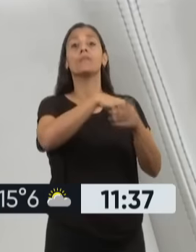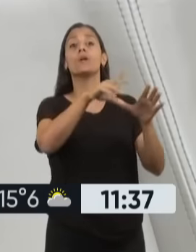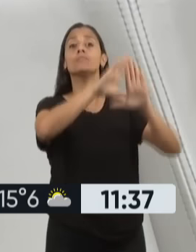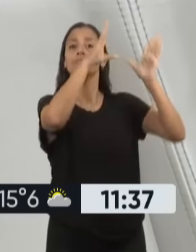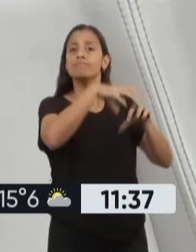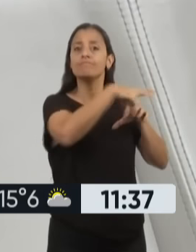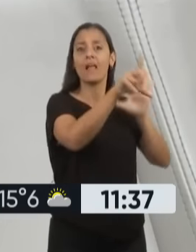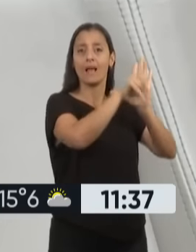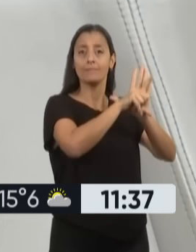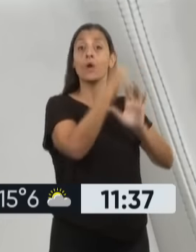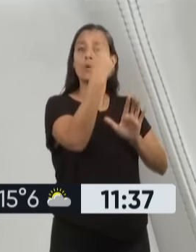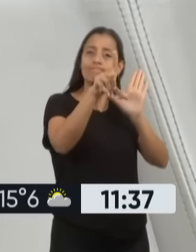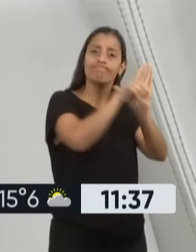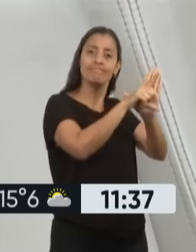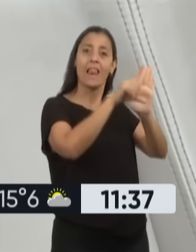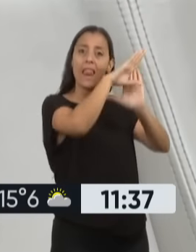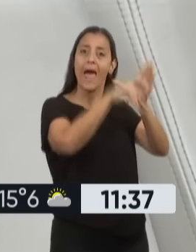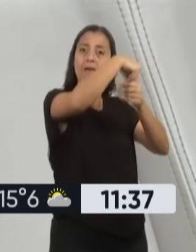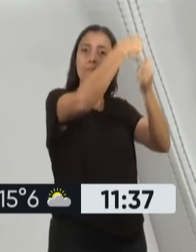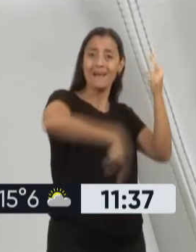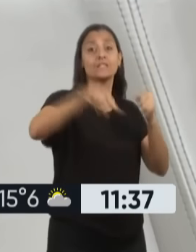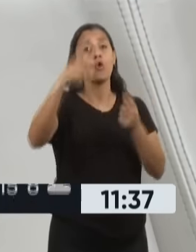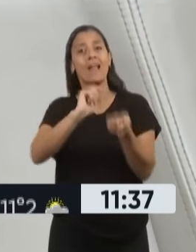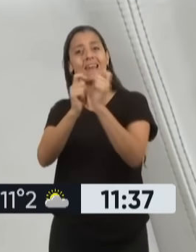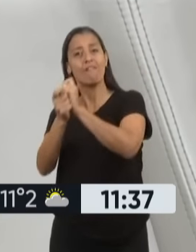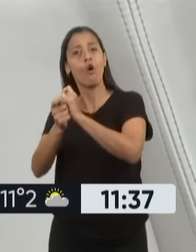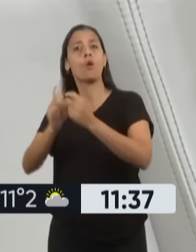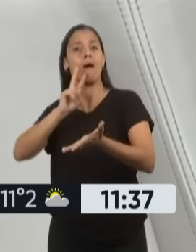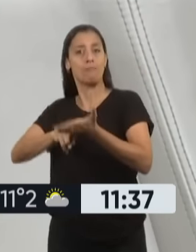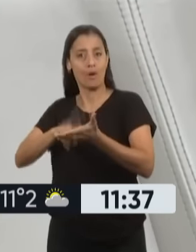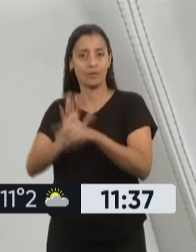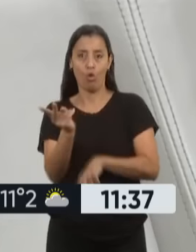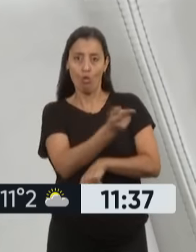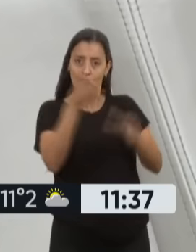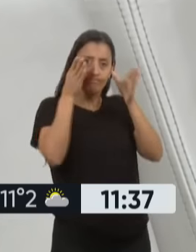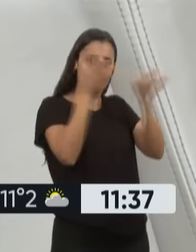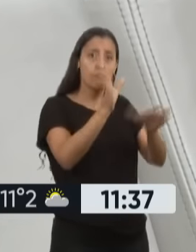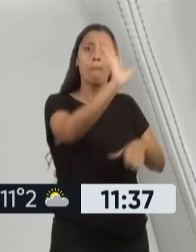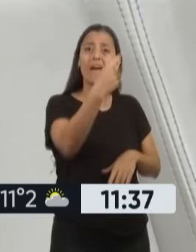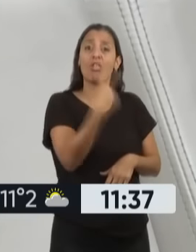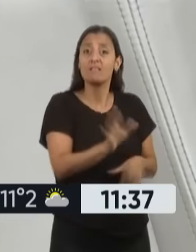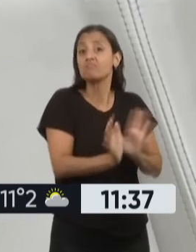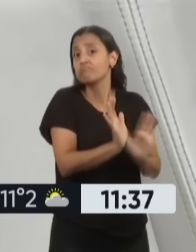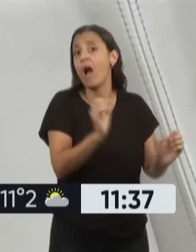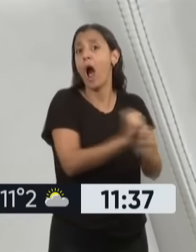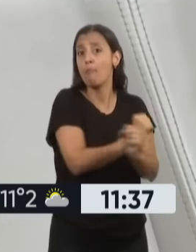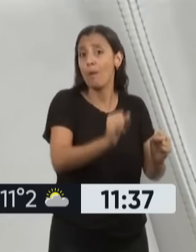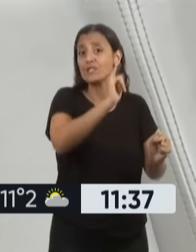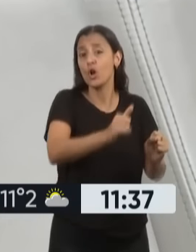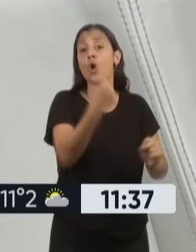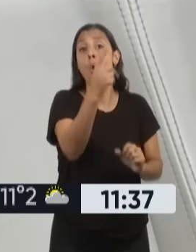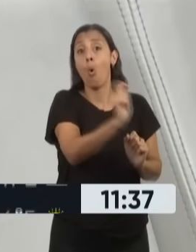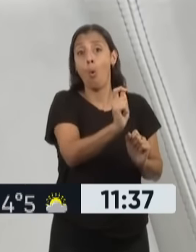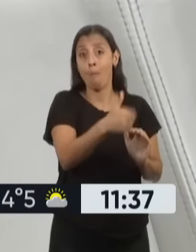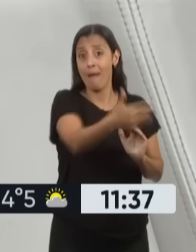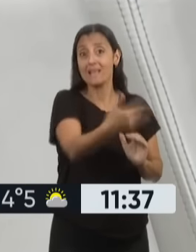Miley que es la ley de bases y la reforma fiscal ahora pero condicionó su aprobación para firmar ya casi en un mes